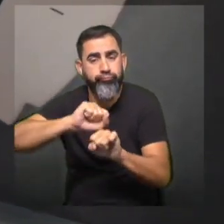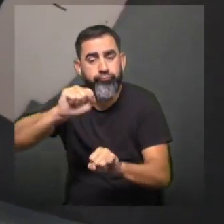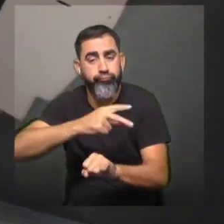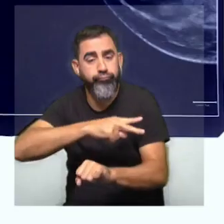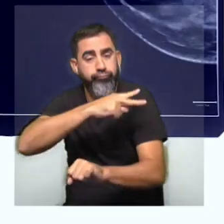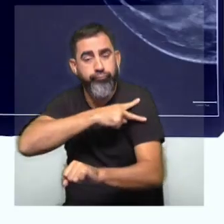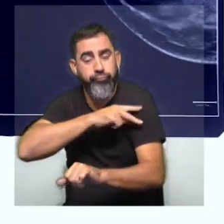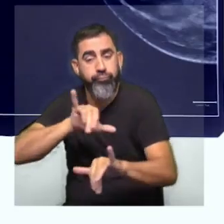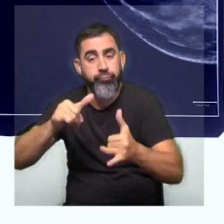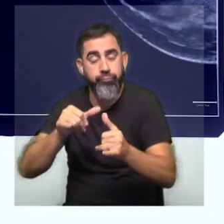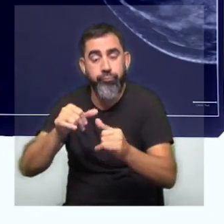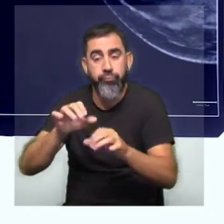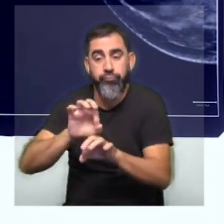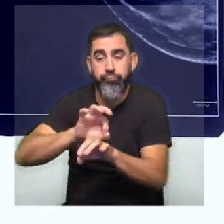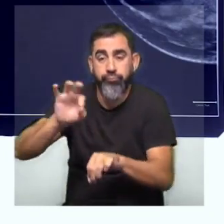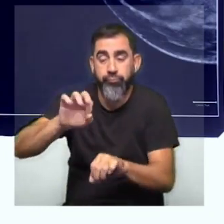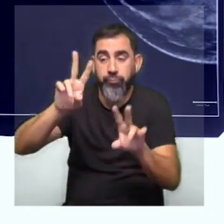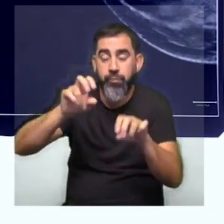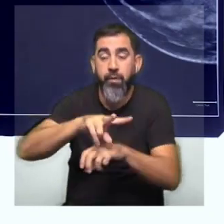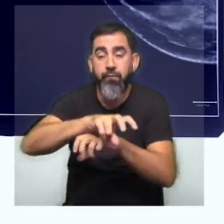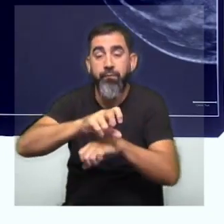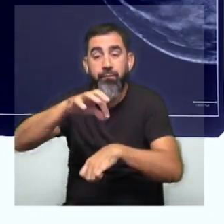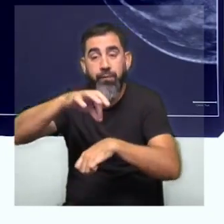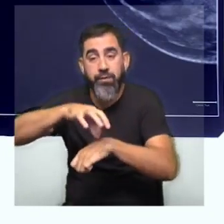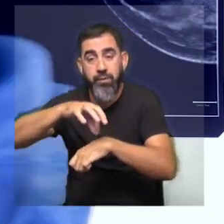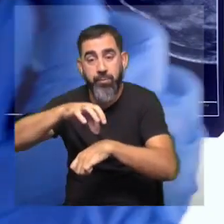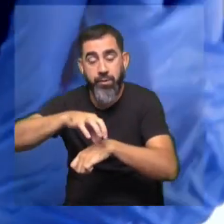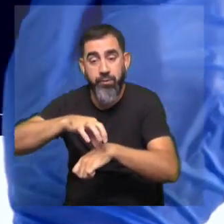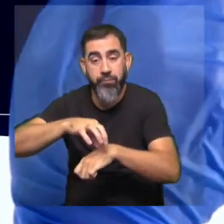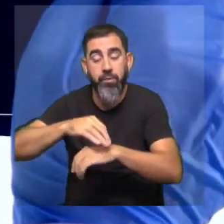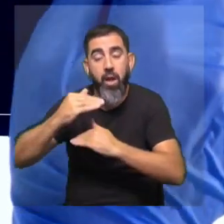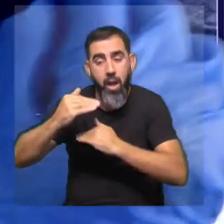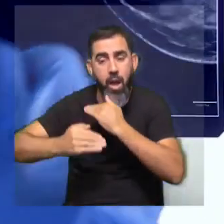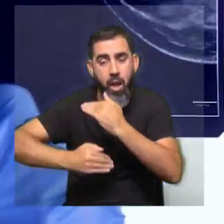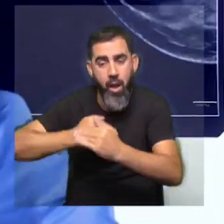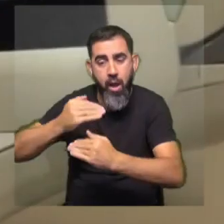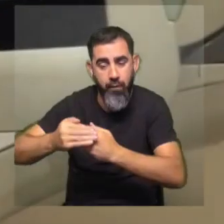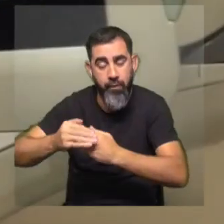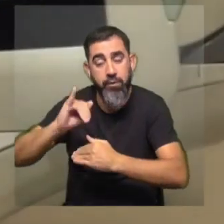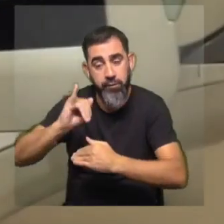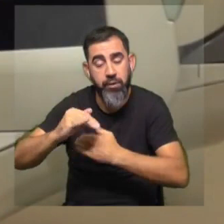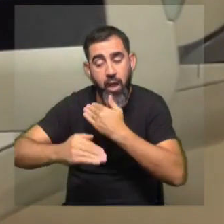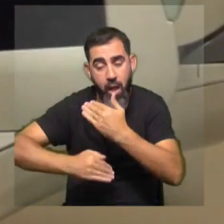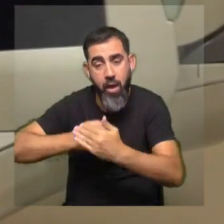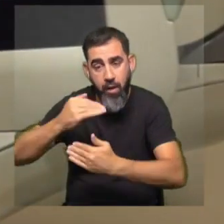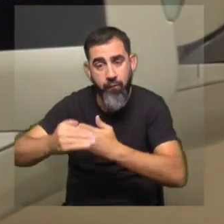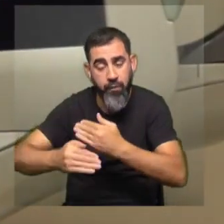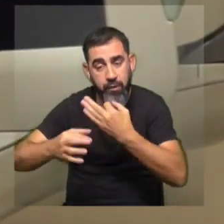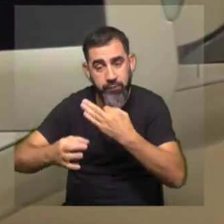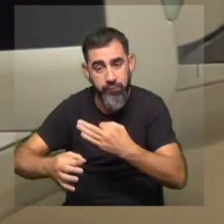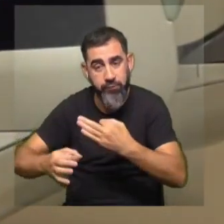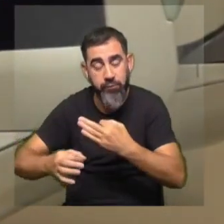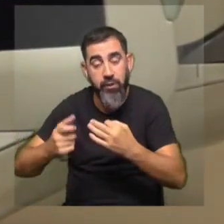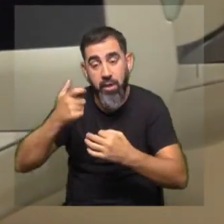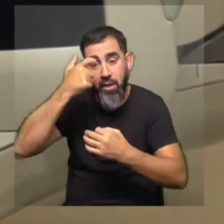varios doctorados y maestrías en el área de la física médica. Entonces se está avanzando en un ritmo que es al ritmo en que